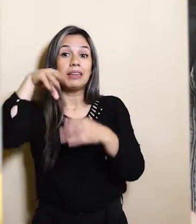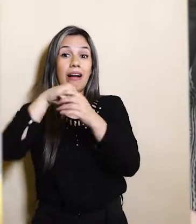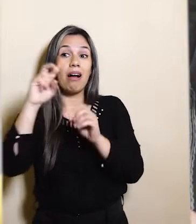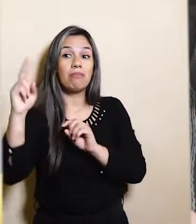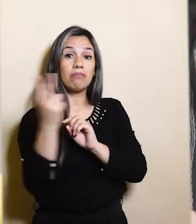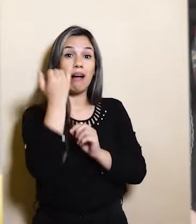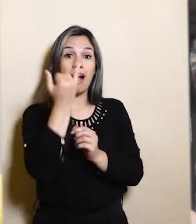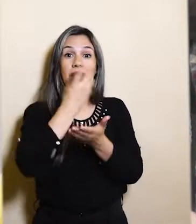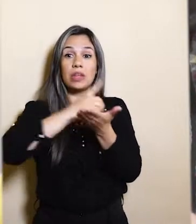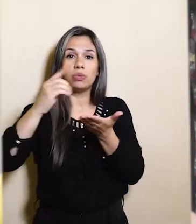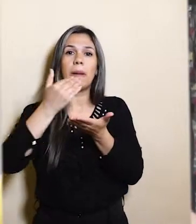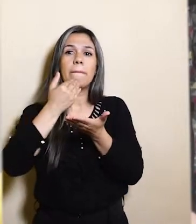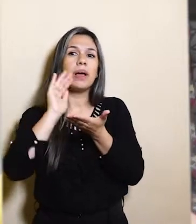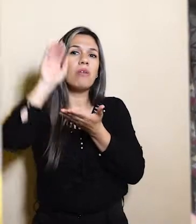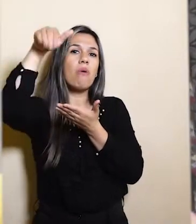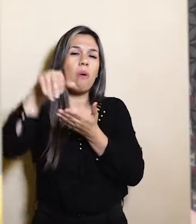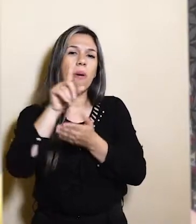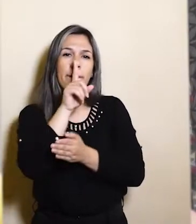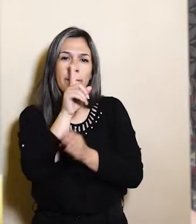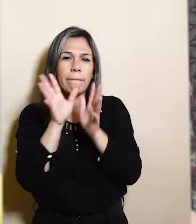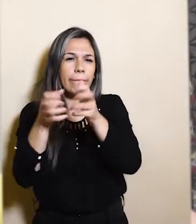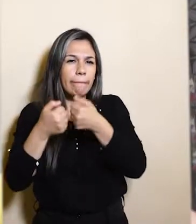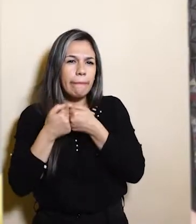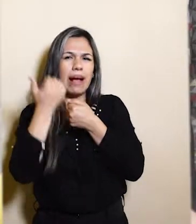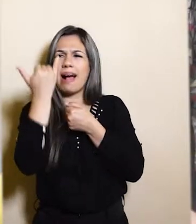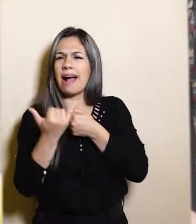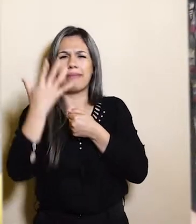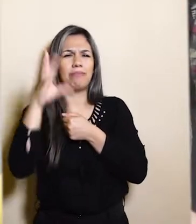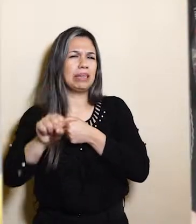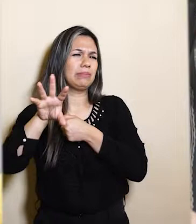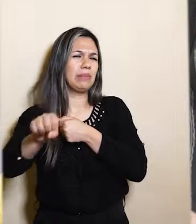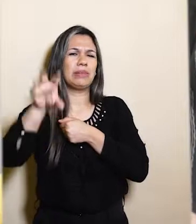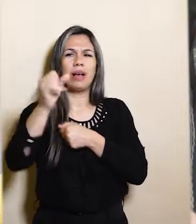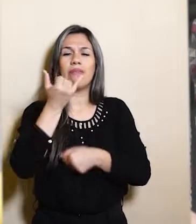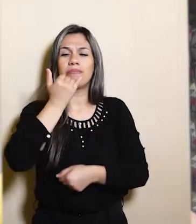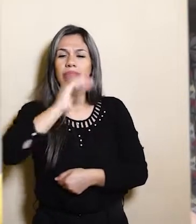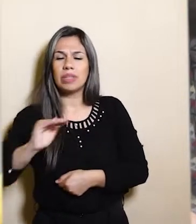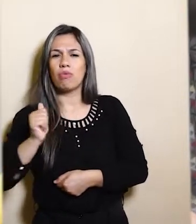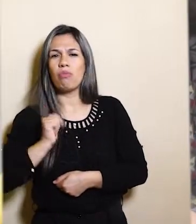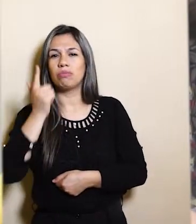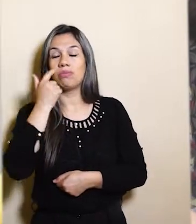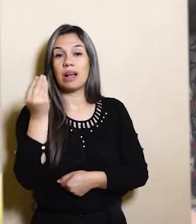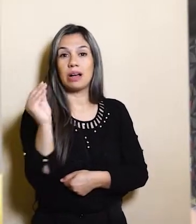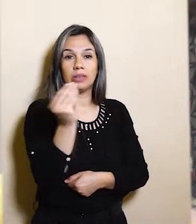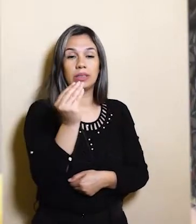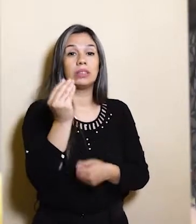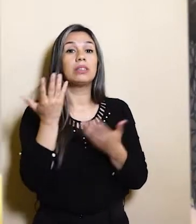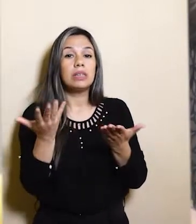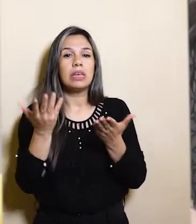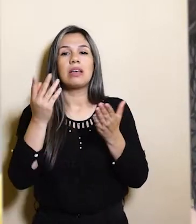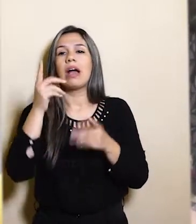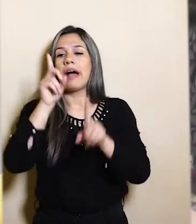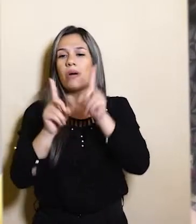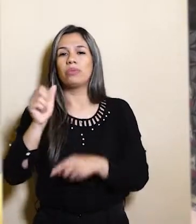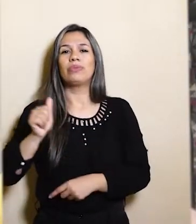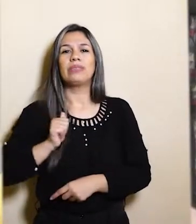de 21.900 casos de abuso sexual de niñas, niños y adolescentes, y sobre todo cometidos en contra de